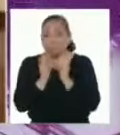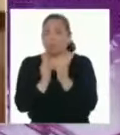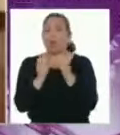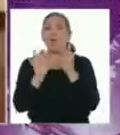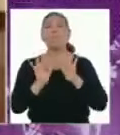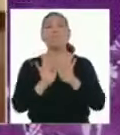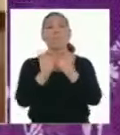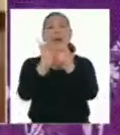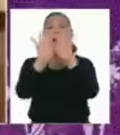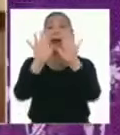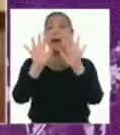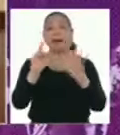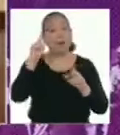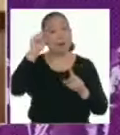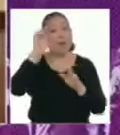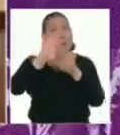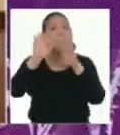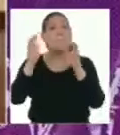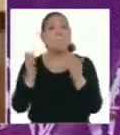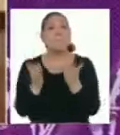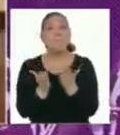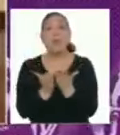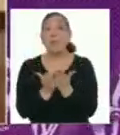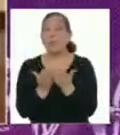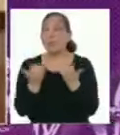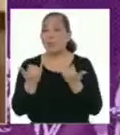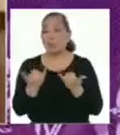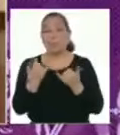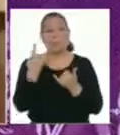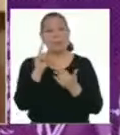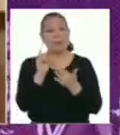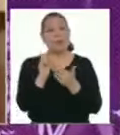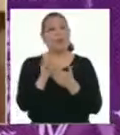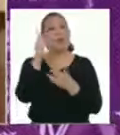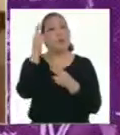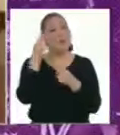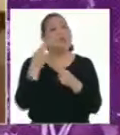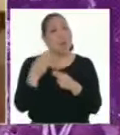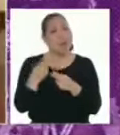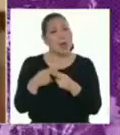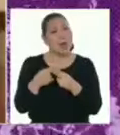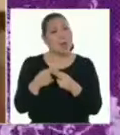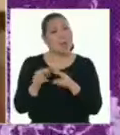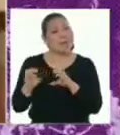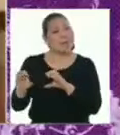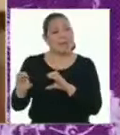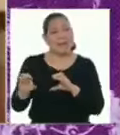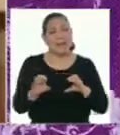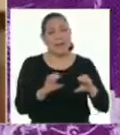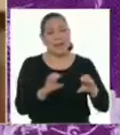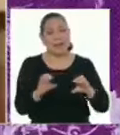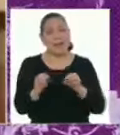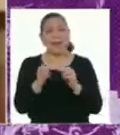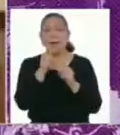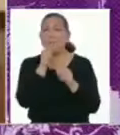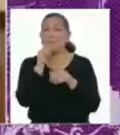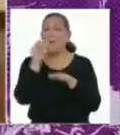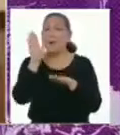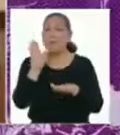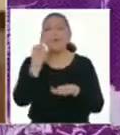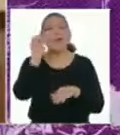las maravillas de la creación y del mundo, para que en tu nombre se realizara la